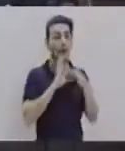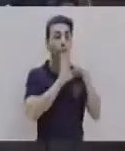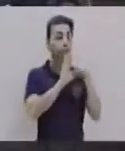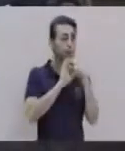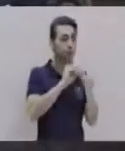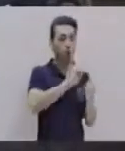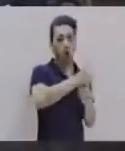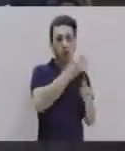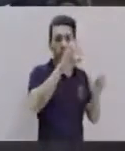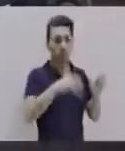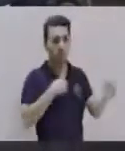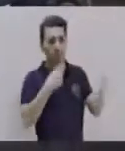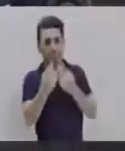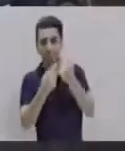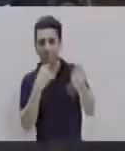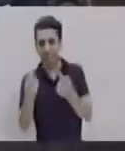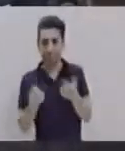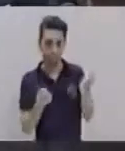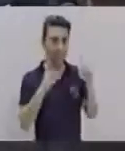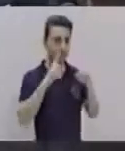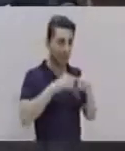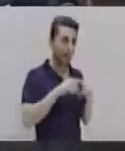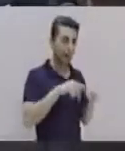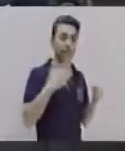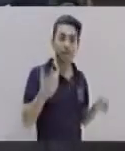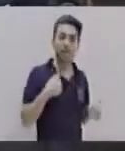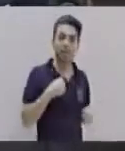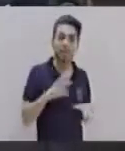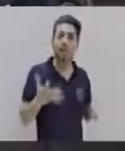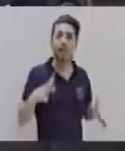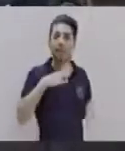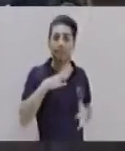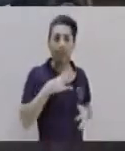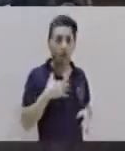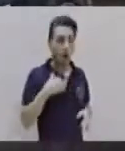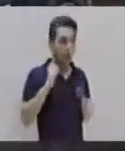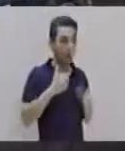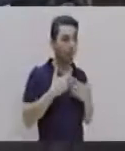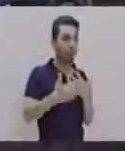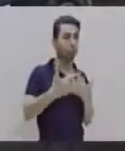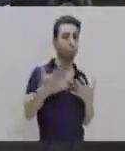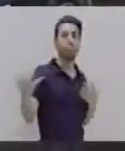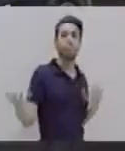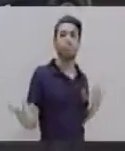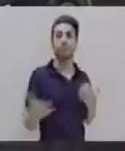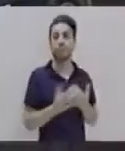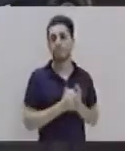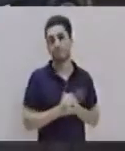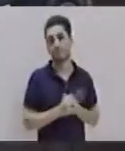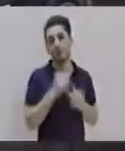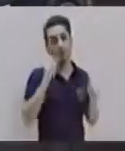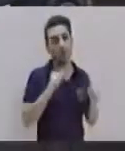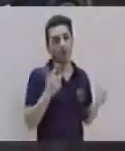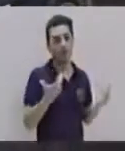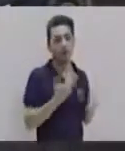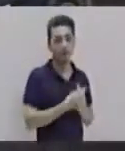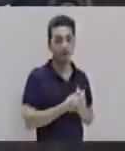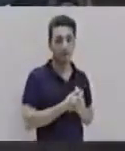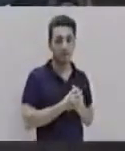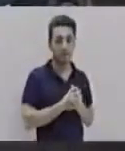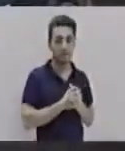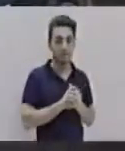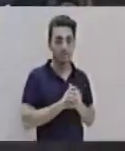relaciones interpersonales, pero va a depender de lo que yo tenga para yo poder dar, ¿verdad? Entonces, hoy en día,